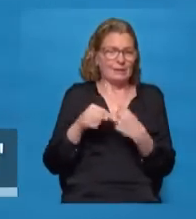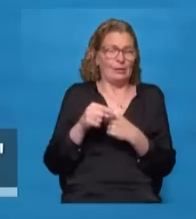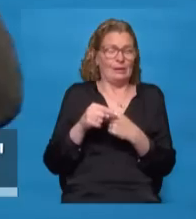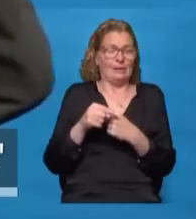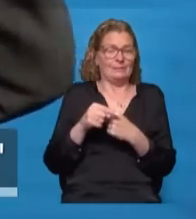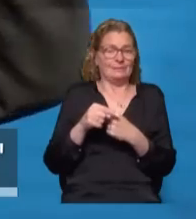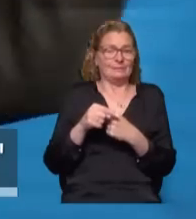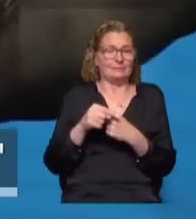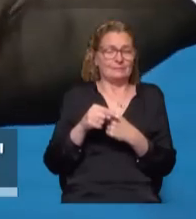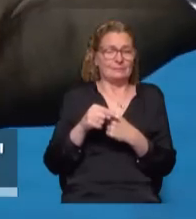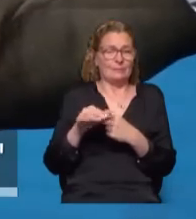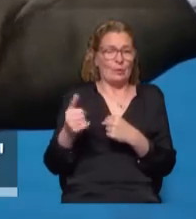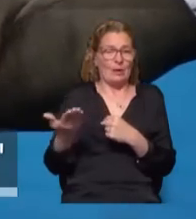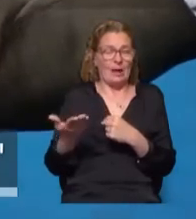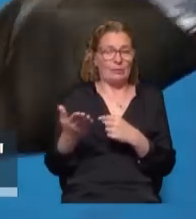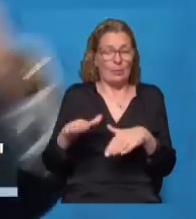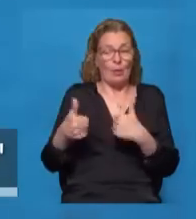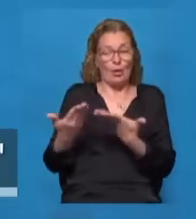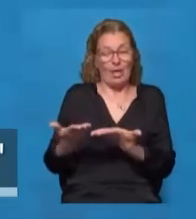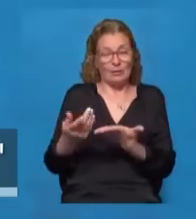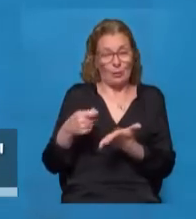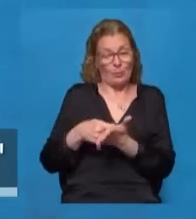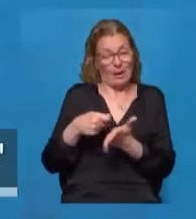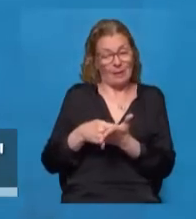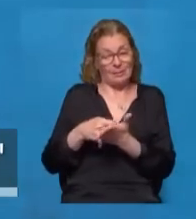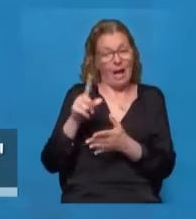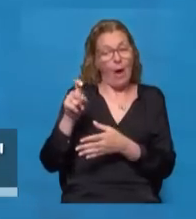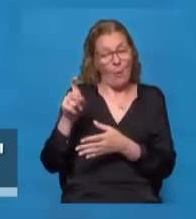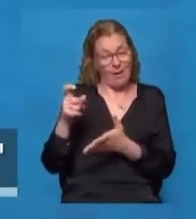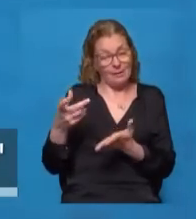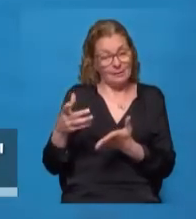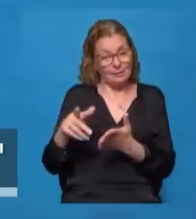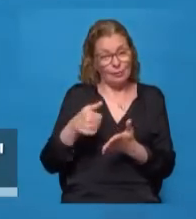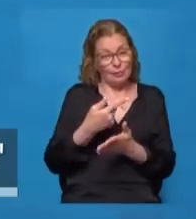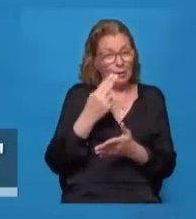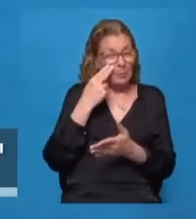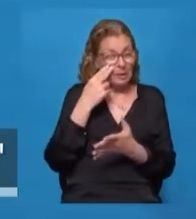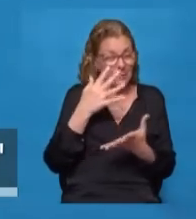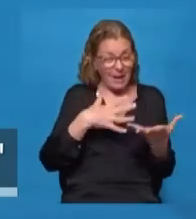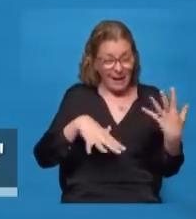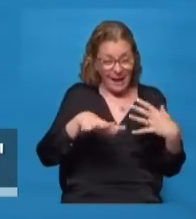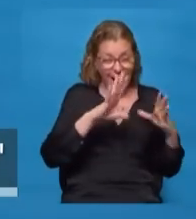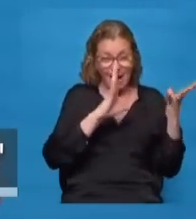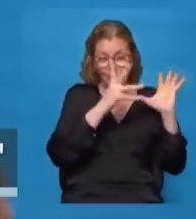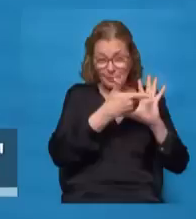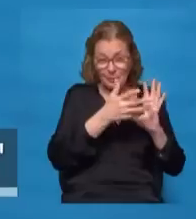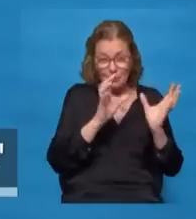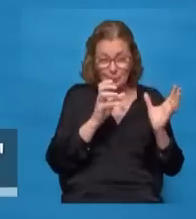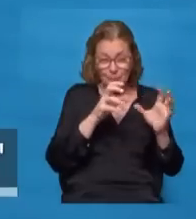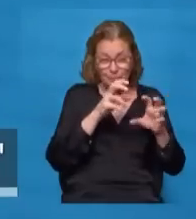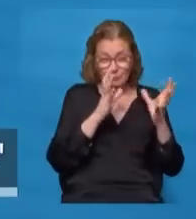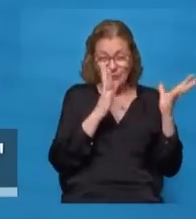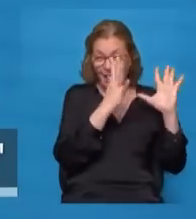Entonces por un lado estamos regalando una riqueza por otro lado estamos perjudicando al territorio con una plantación